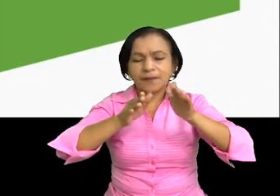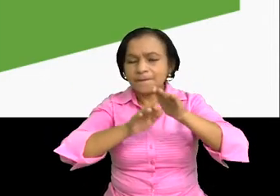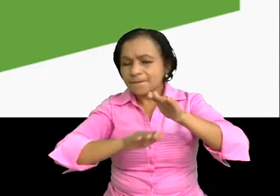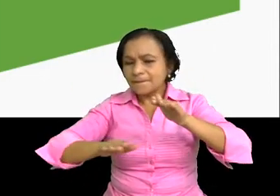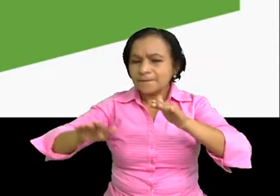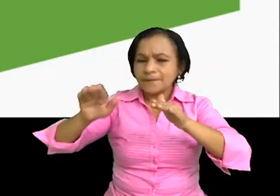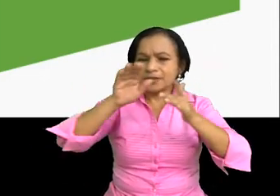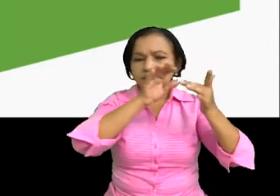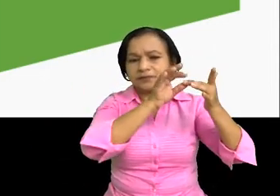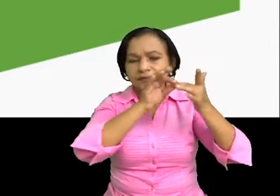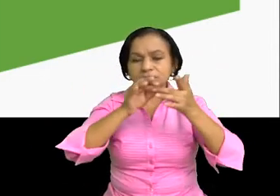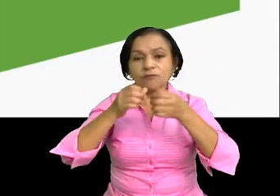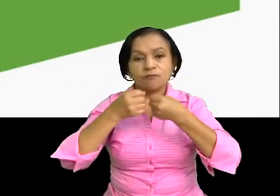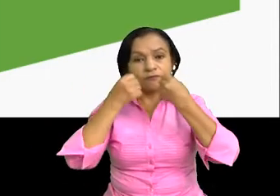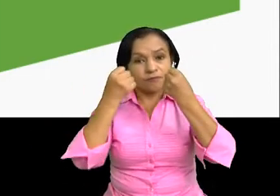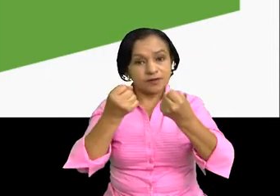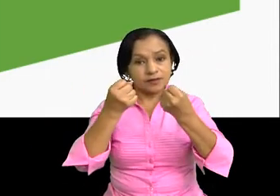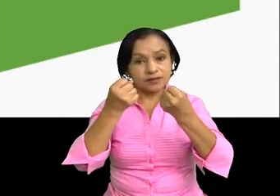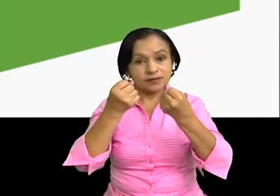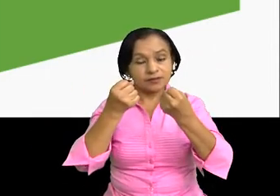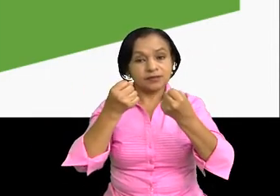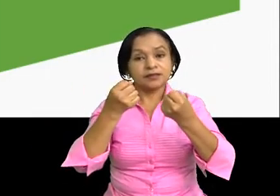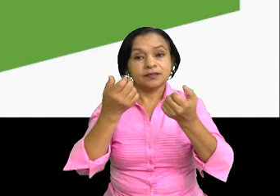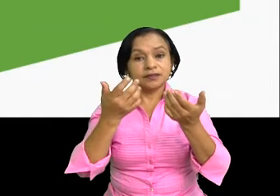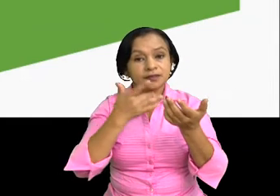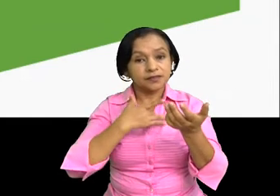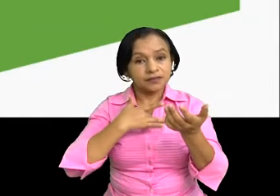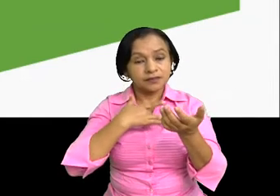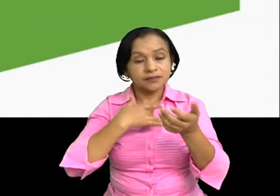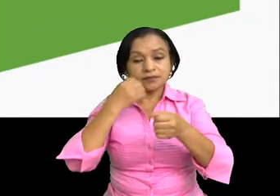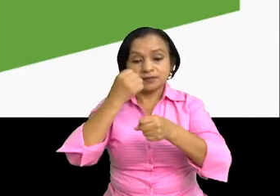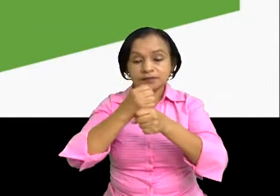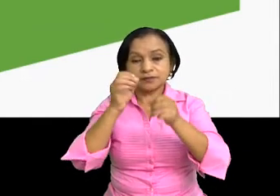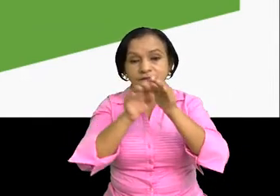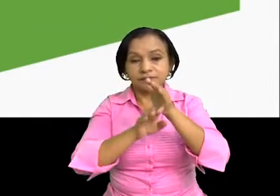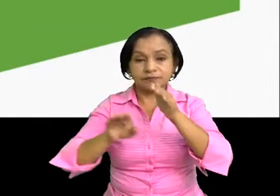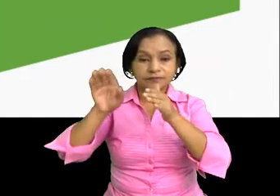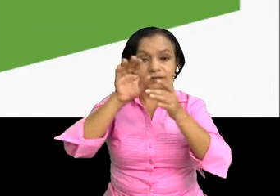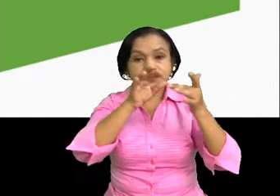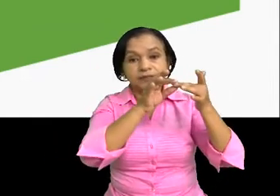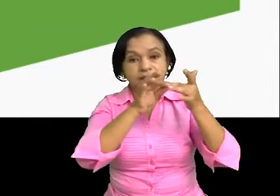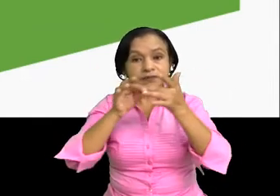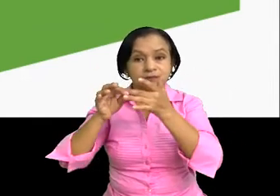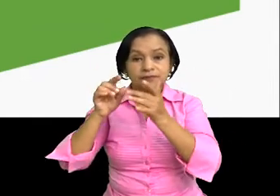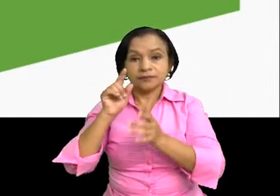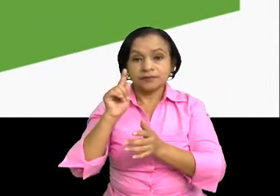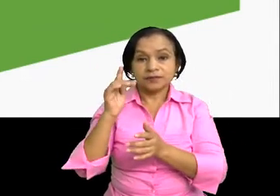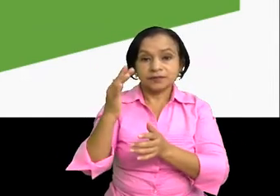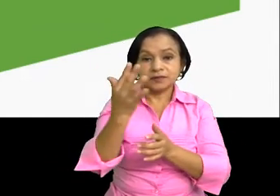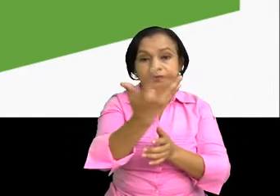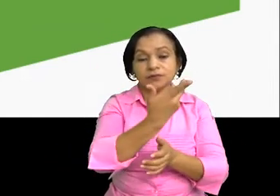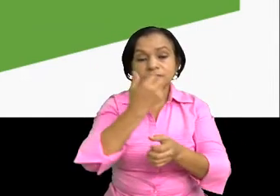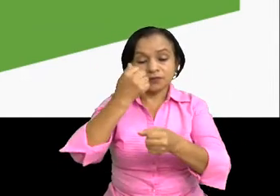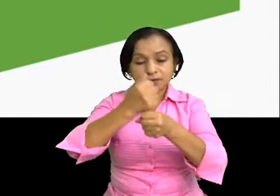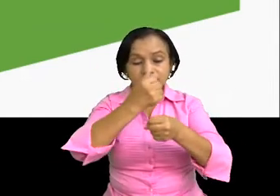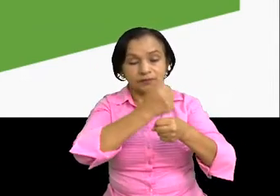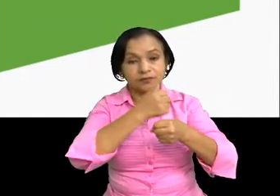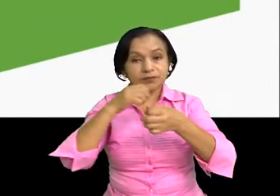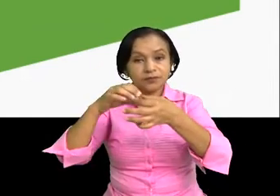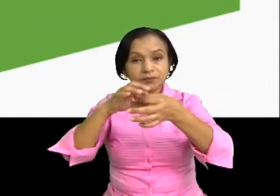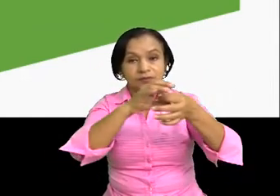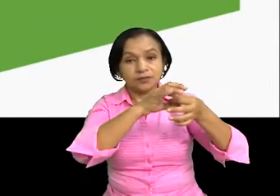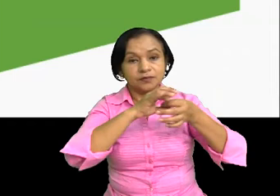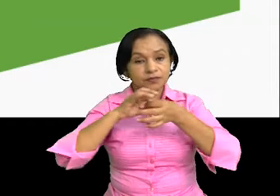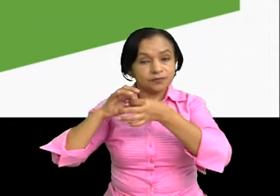robusta, ¿verdad? Que va a meritar un esfuerzo extraordinario de todos los que estamos involucrados